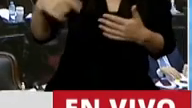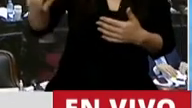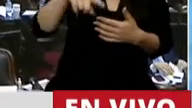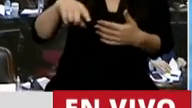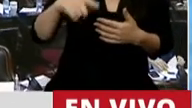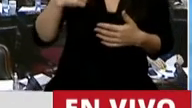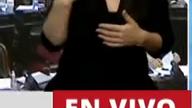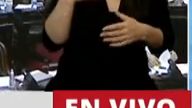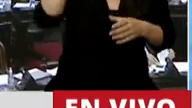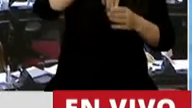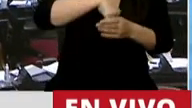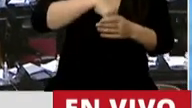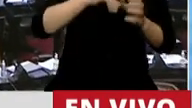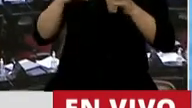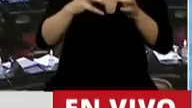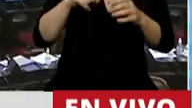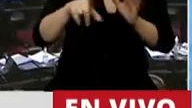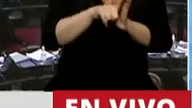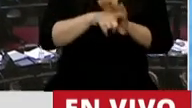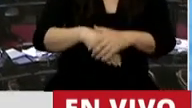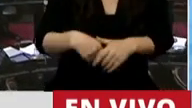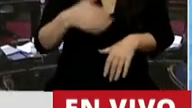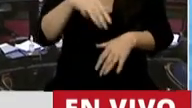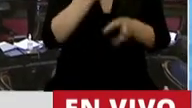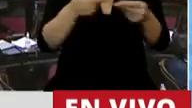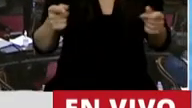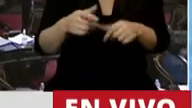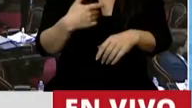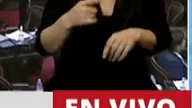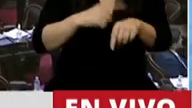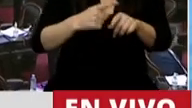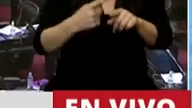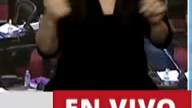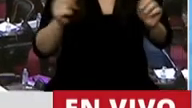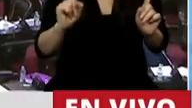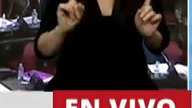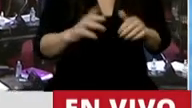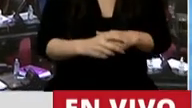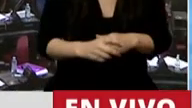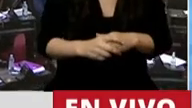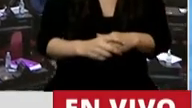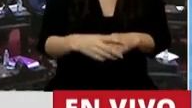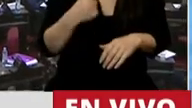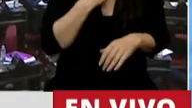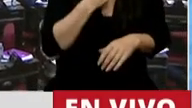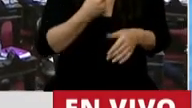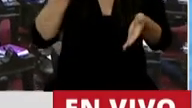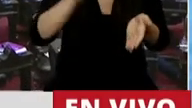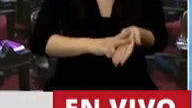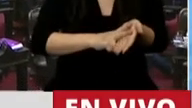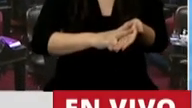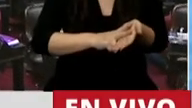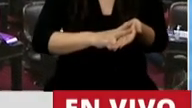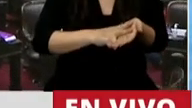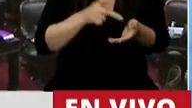esta ley. Para terminar, señor presidente, y no excederme en el tiempo, quiero otra vez volver sobre